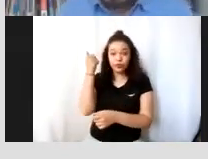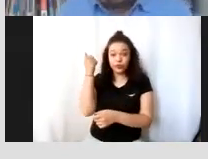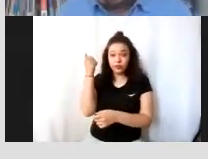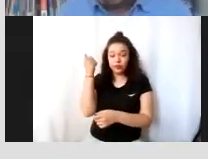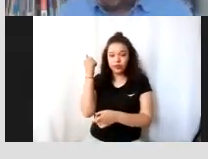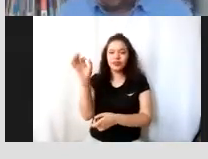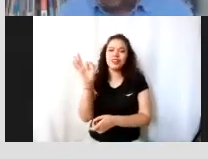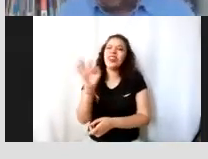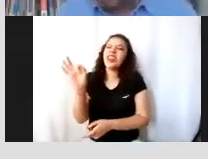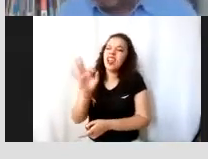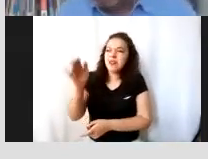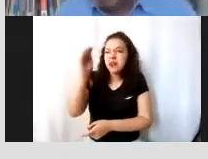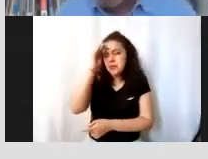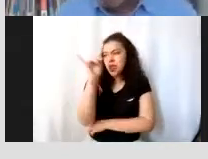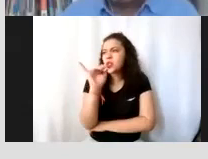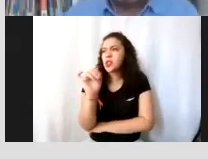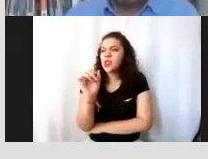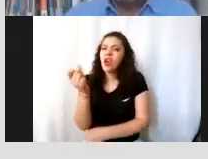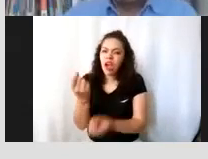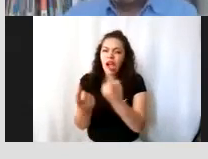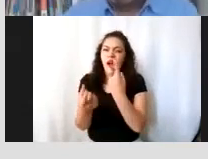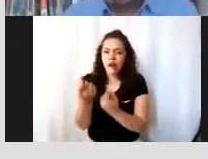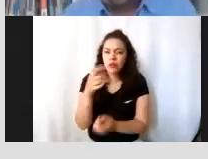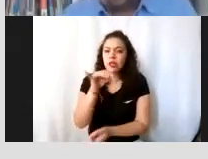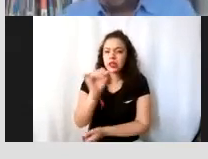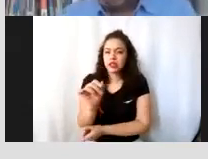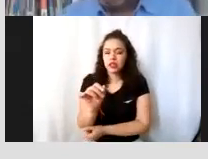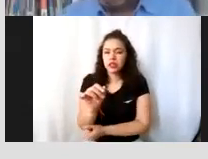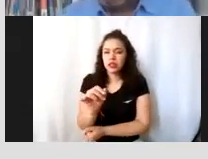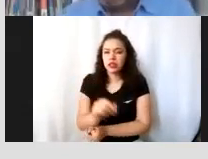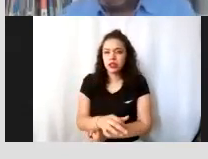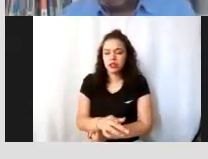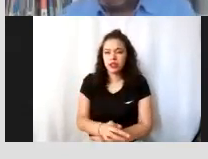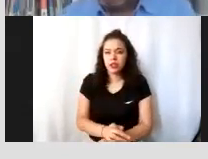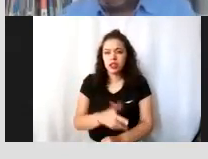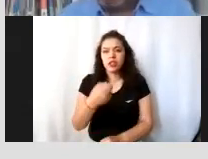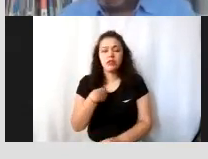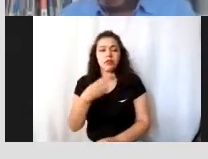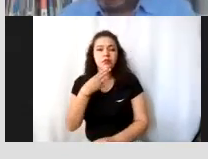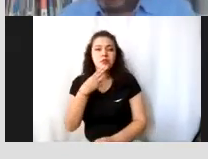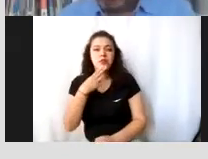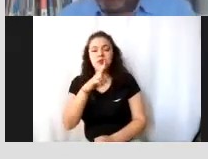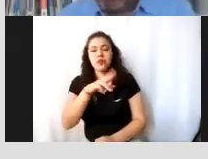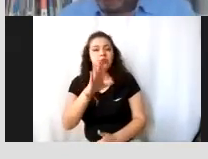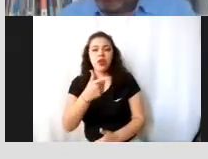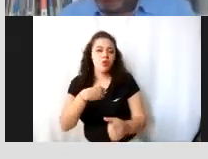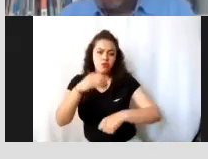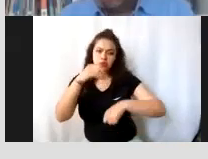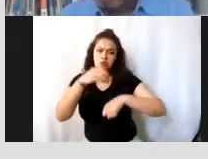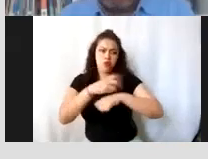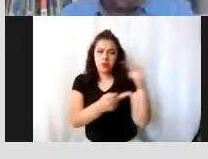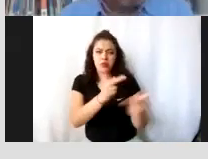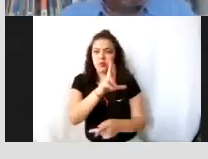quizás podría serlo en algún caso. En mi caso nunca lo he utilizado, ni siquiera lo he anexado.